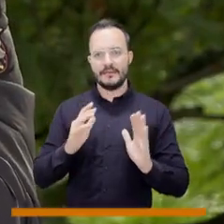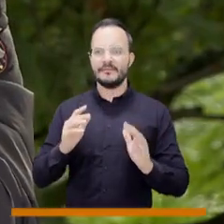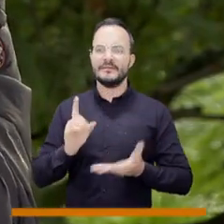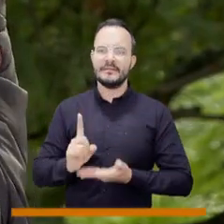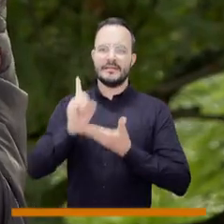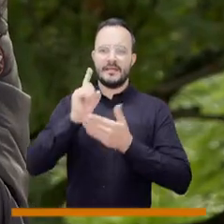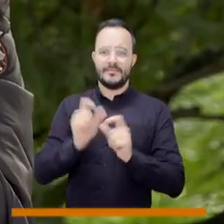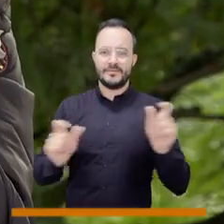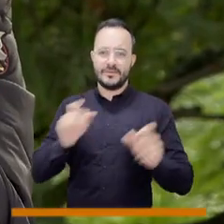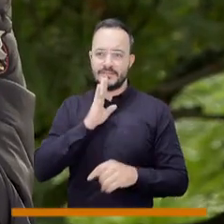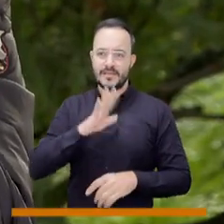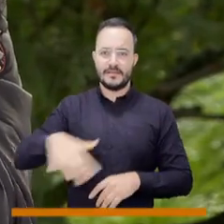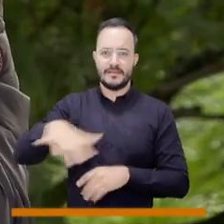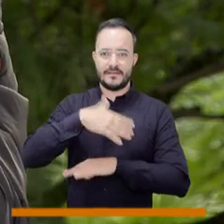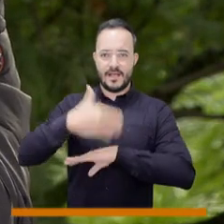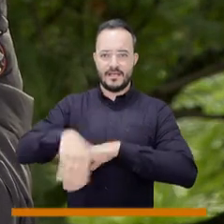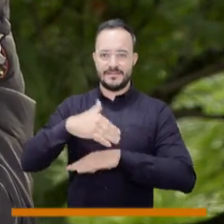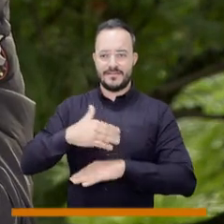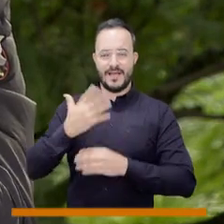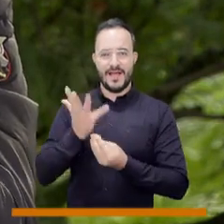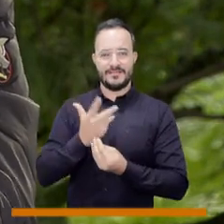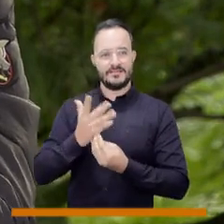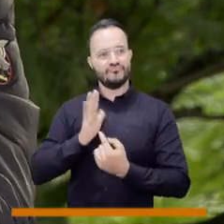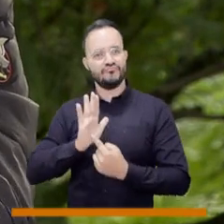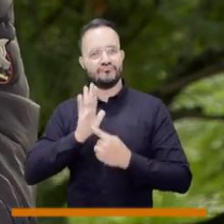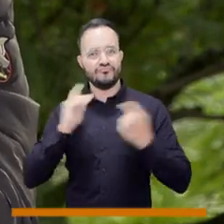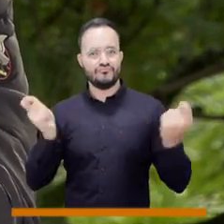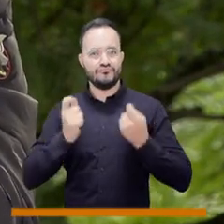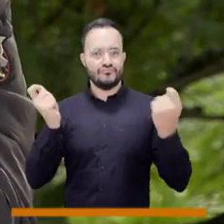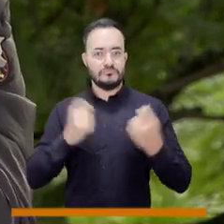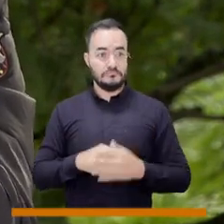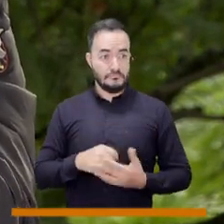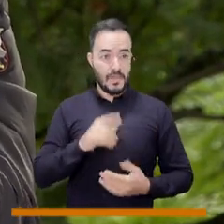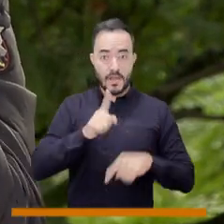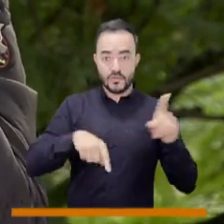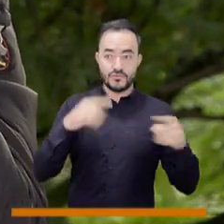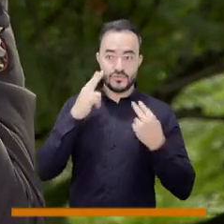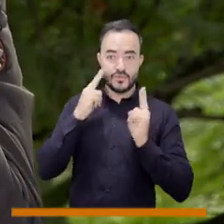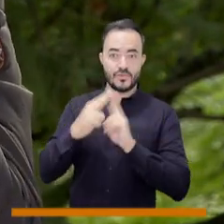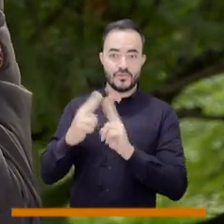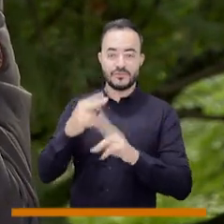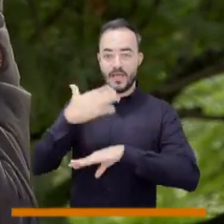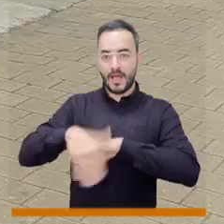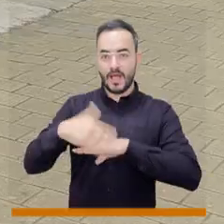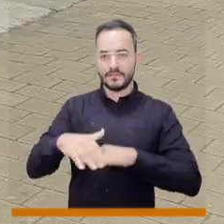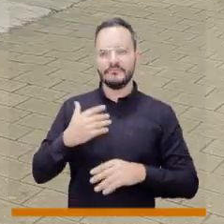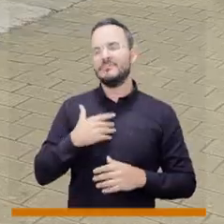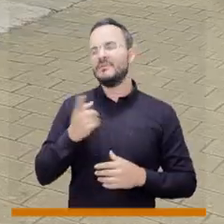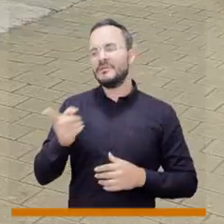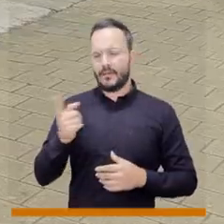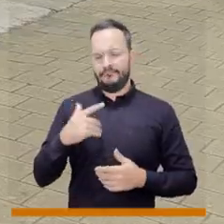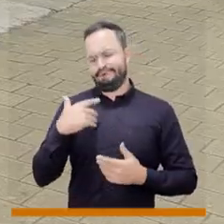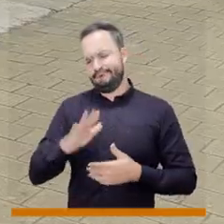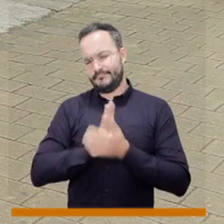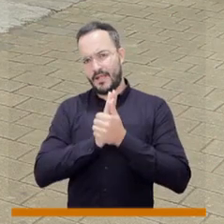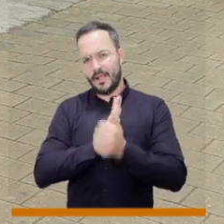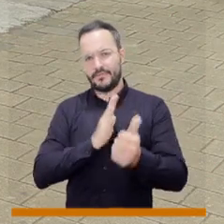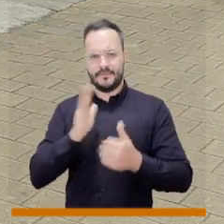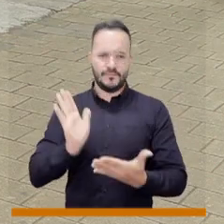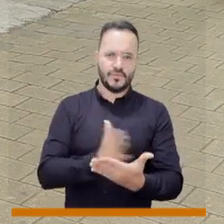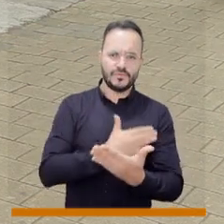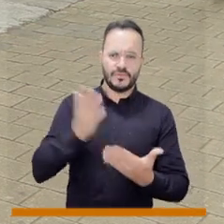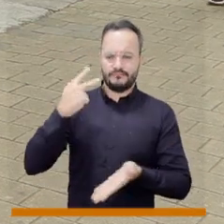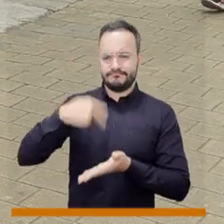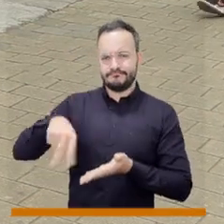a los artistas en el espacio público, lo que algunos llaman artistas callejeros, que es un montón de artistas talentosos,